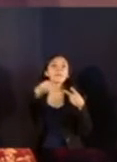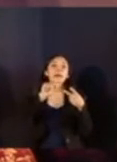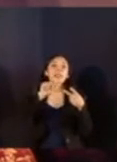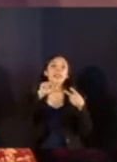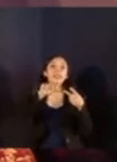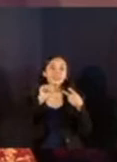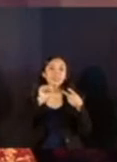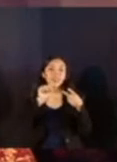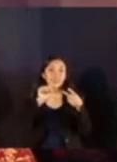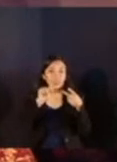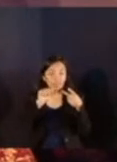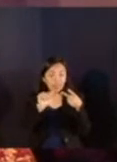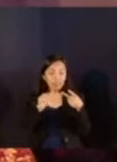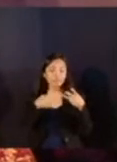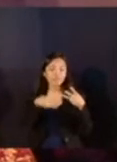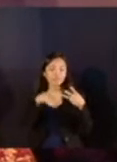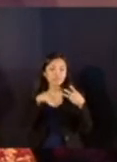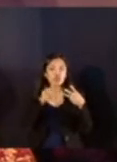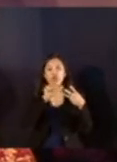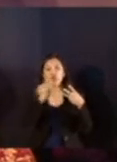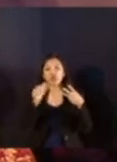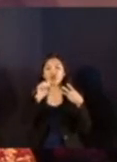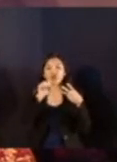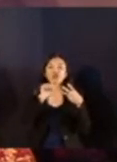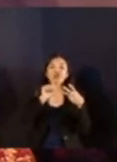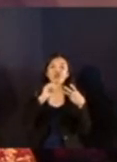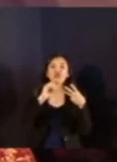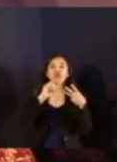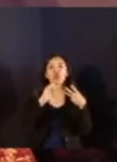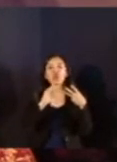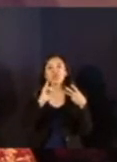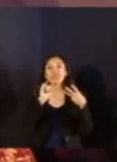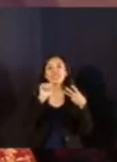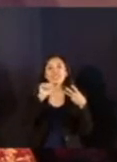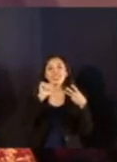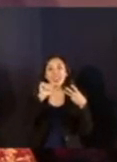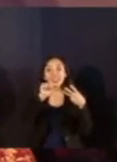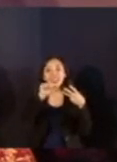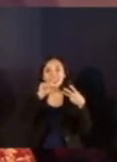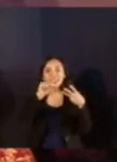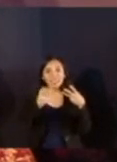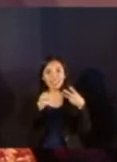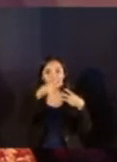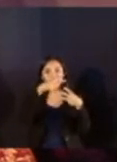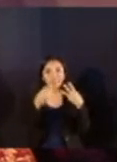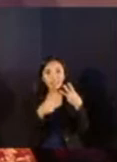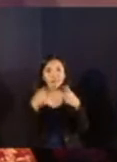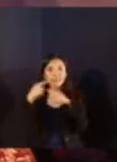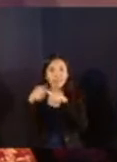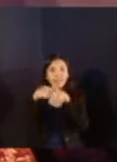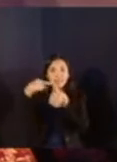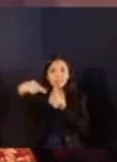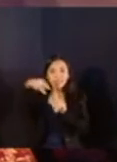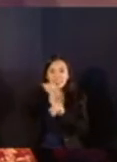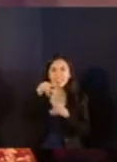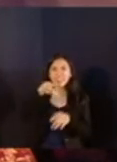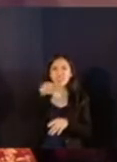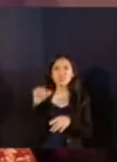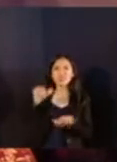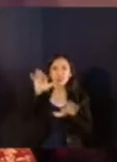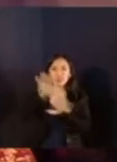educación socialista. Hubo disputa en la reforma de 1934 del artículo